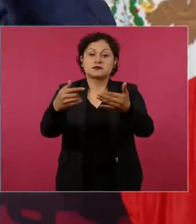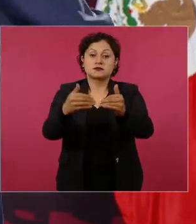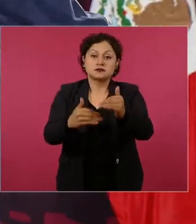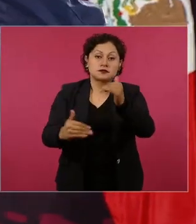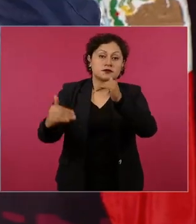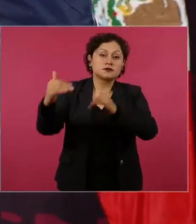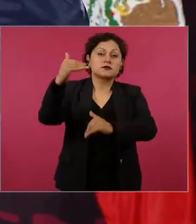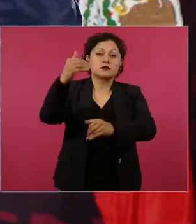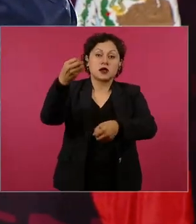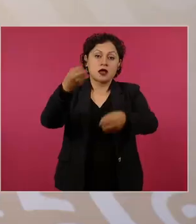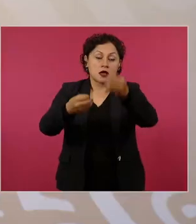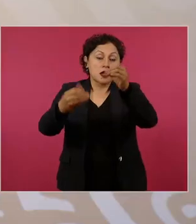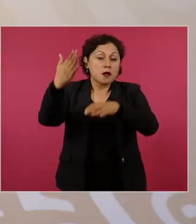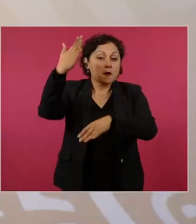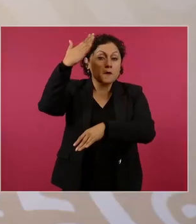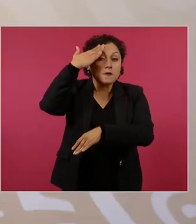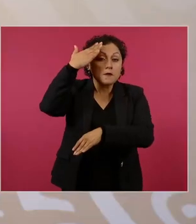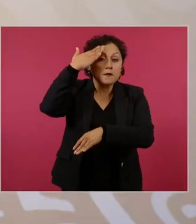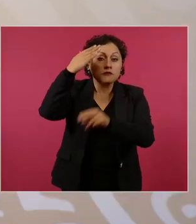que…